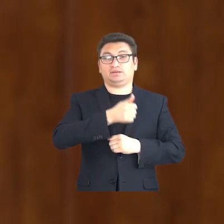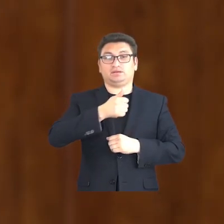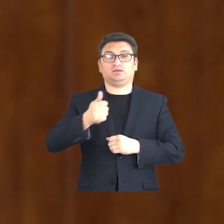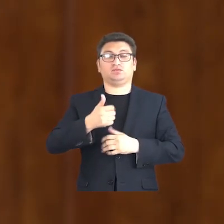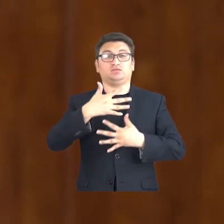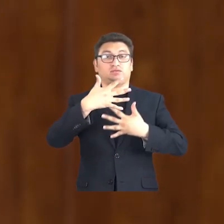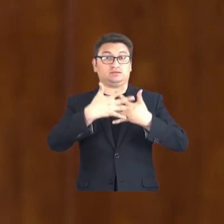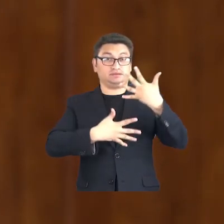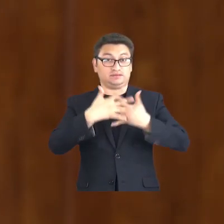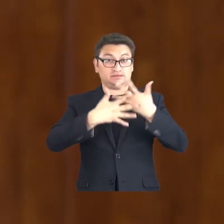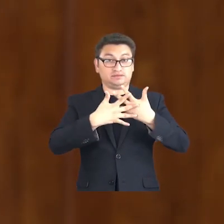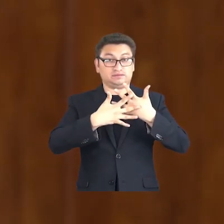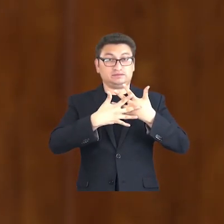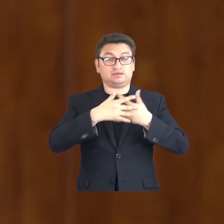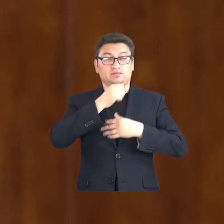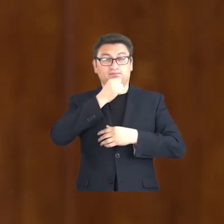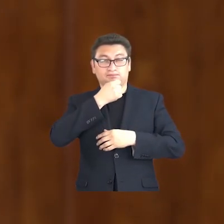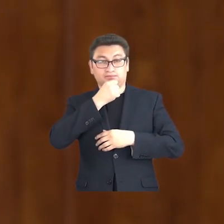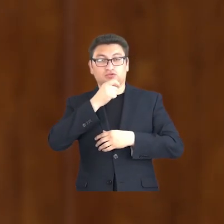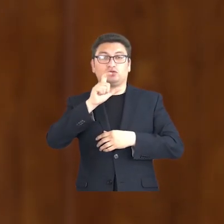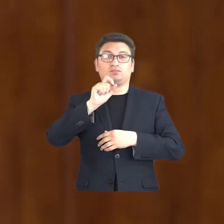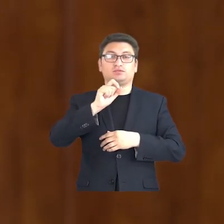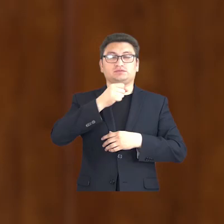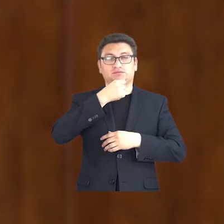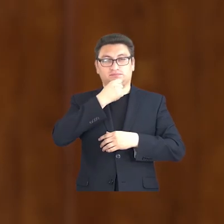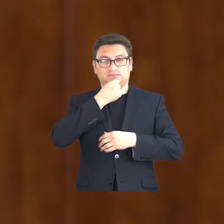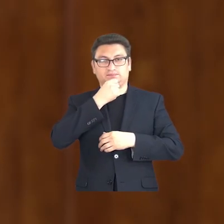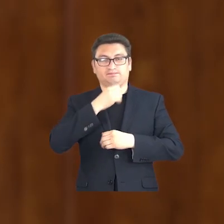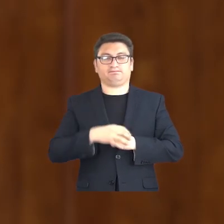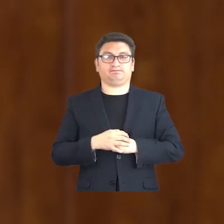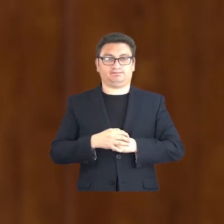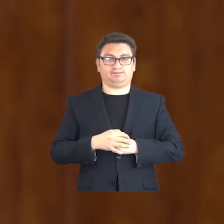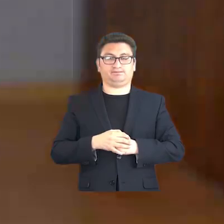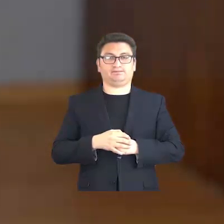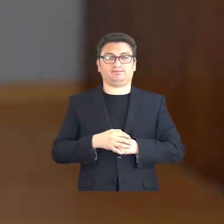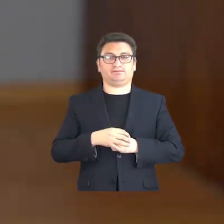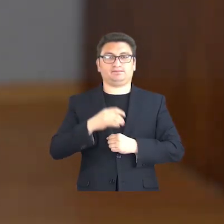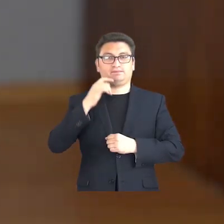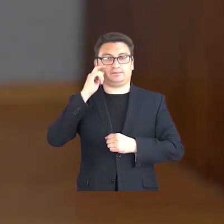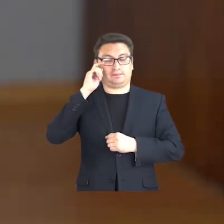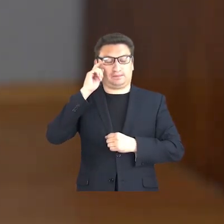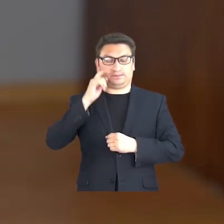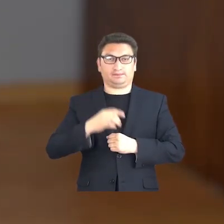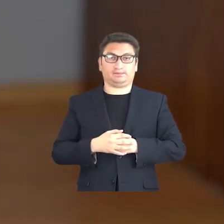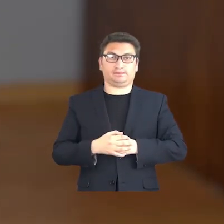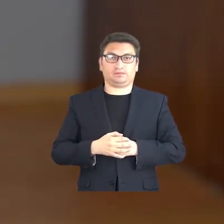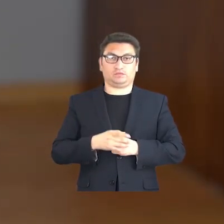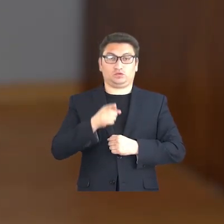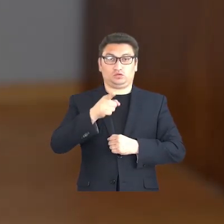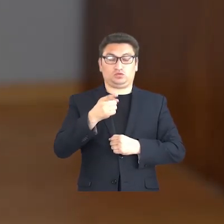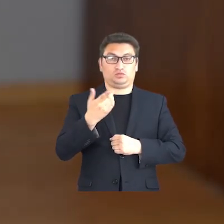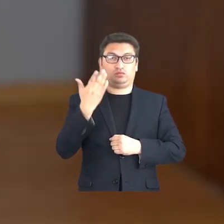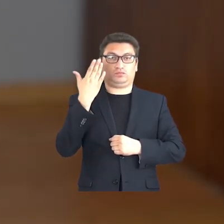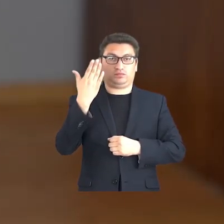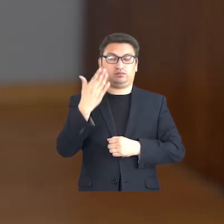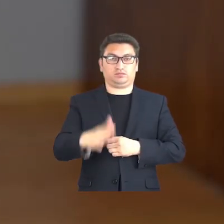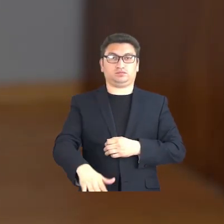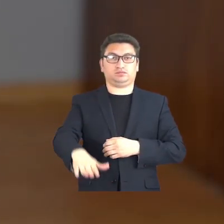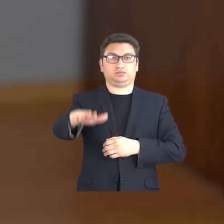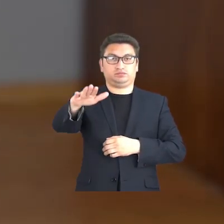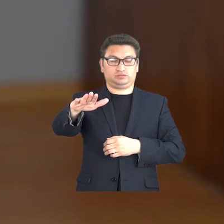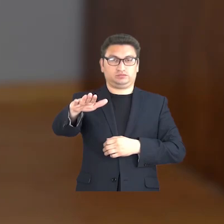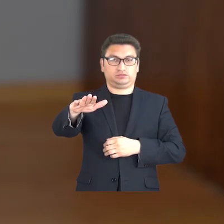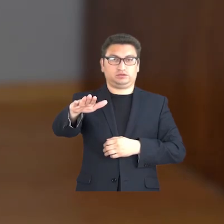debe mantenerse cada uno durante 15 a 20 segundos. Estira el brazo derecho hacia arriba y lleva la